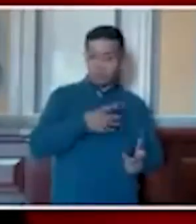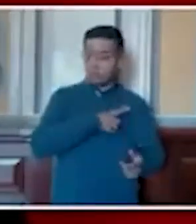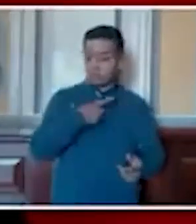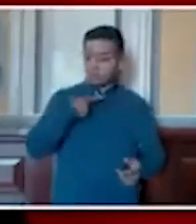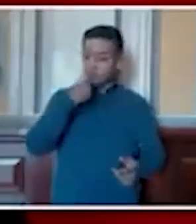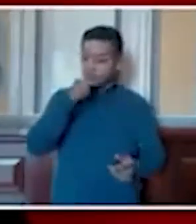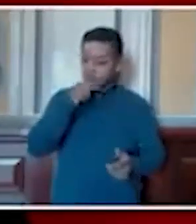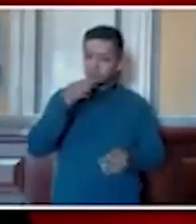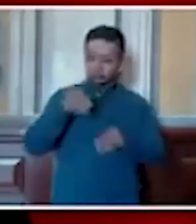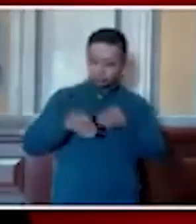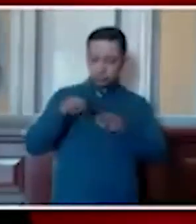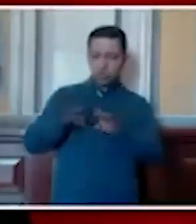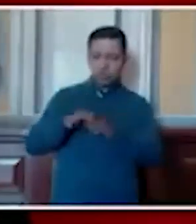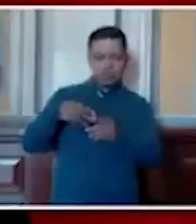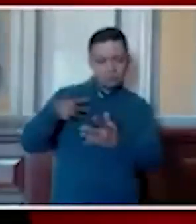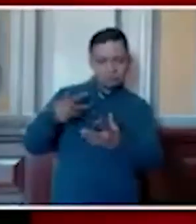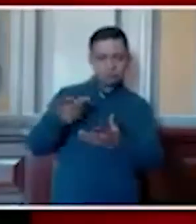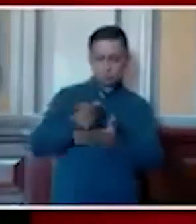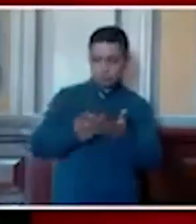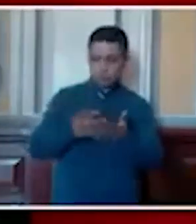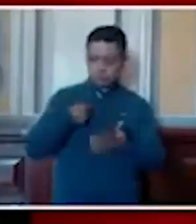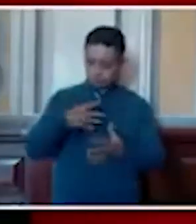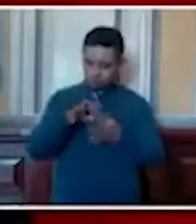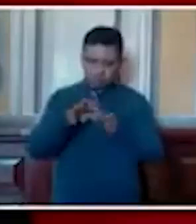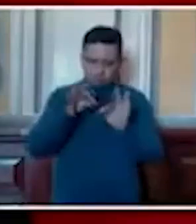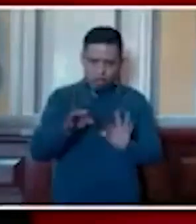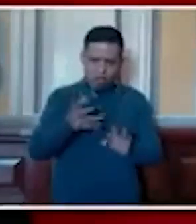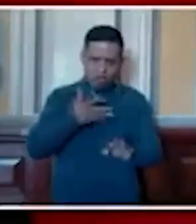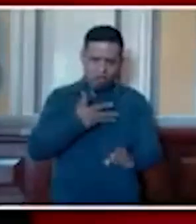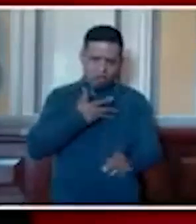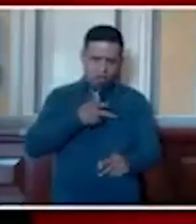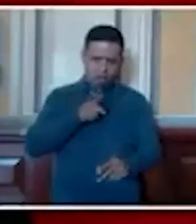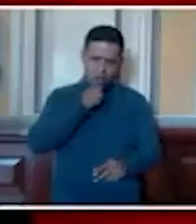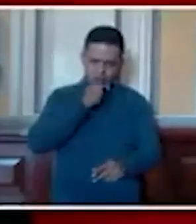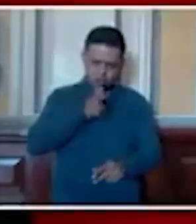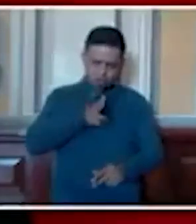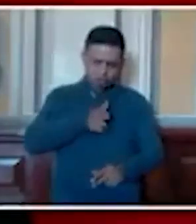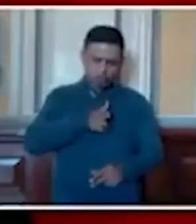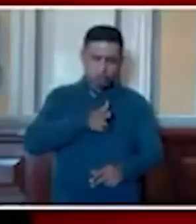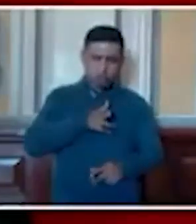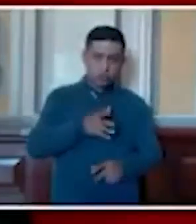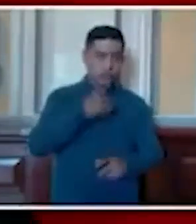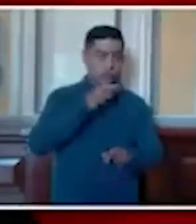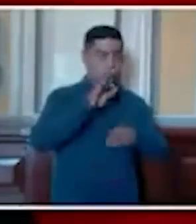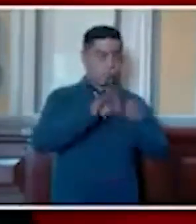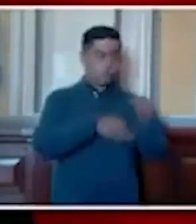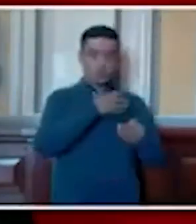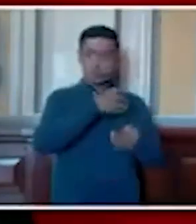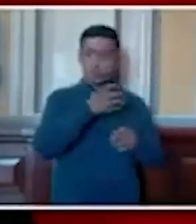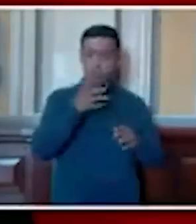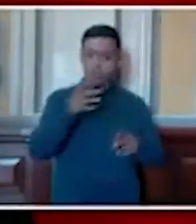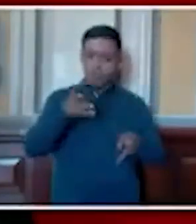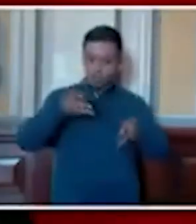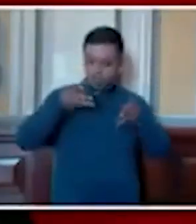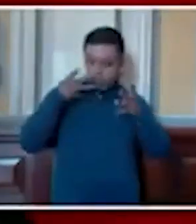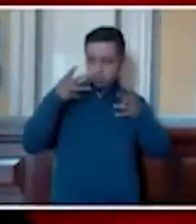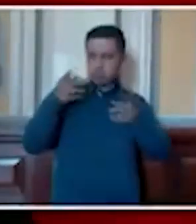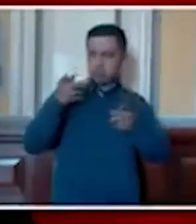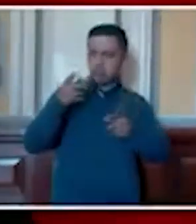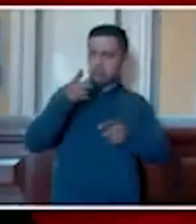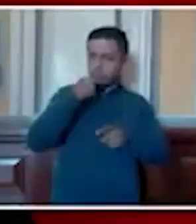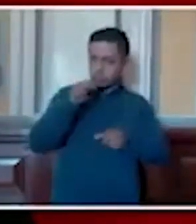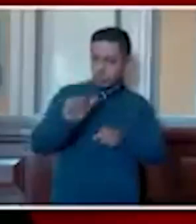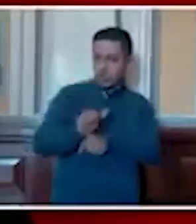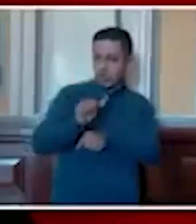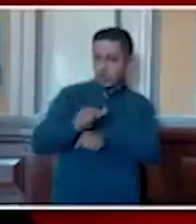pública. Nosotros les pusimos cámaras a los policías y tenemos todas las camionetas con placas y señalizadas, de tal